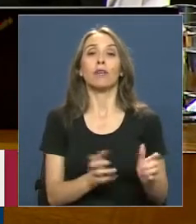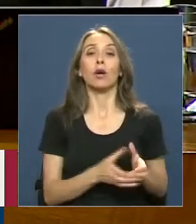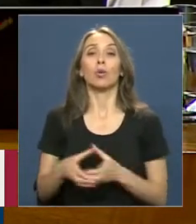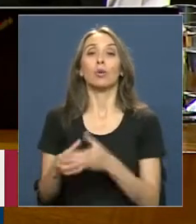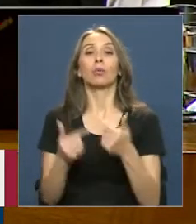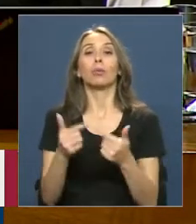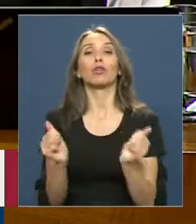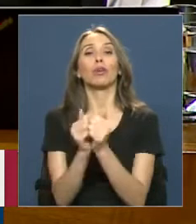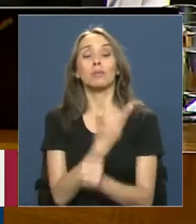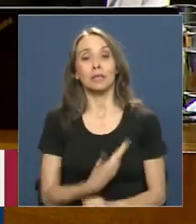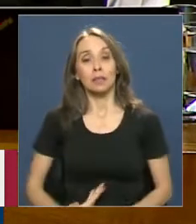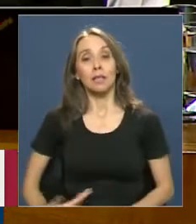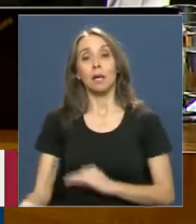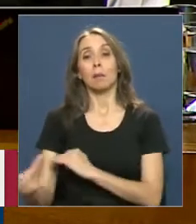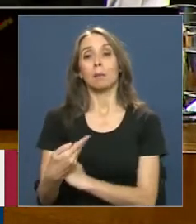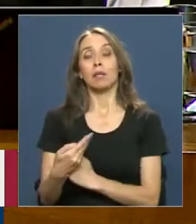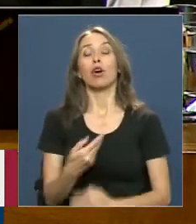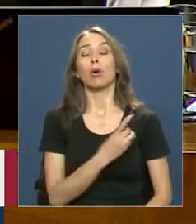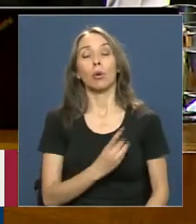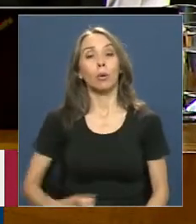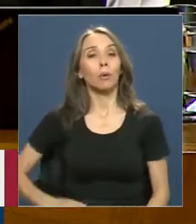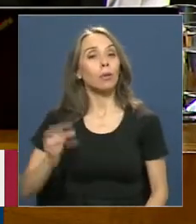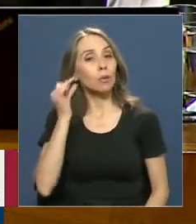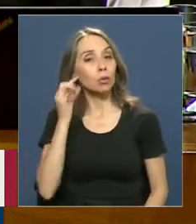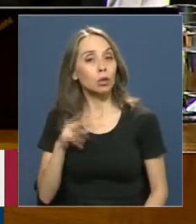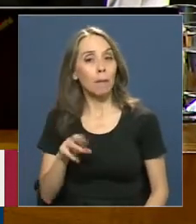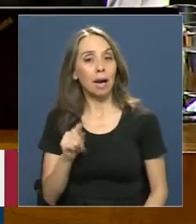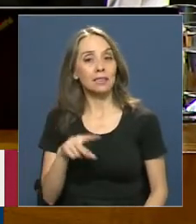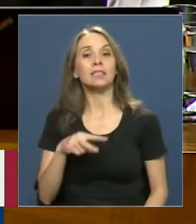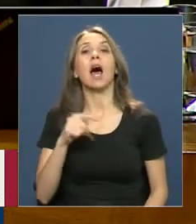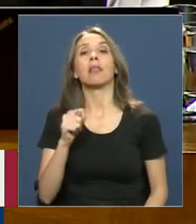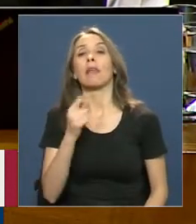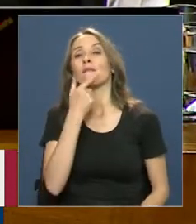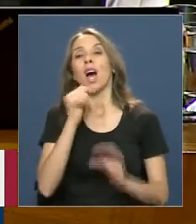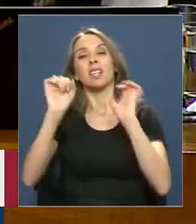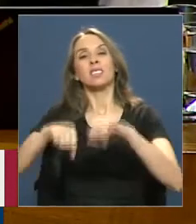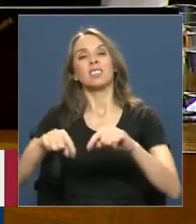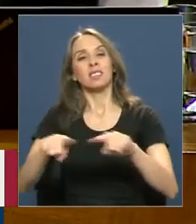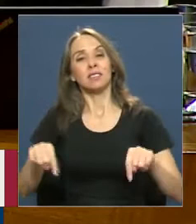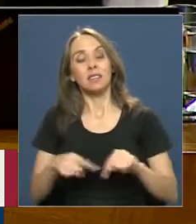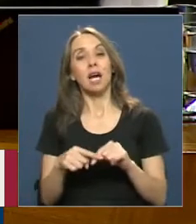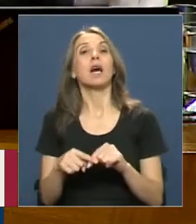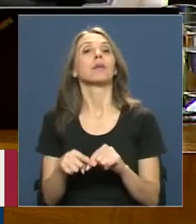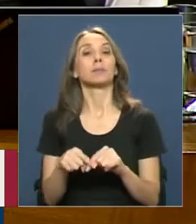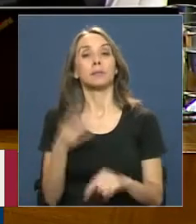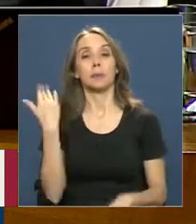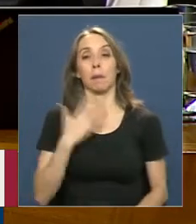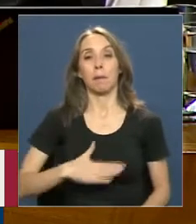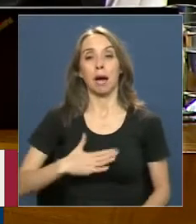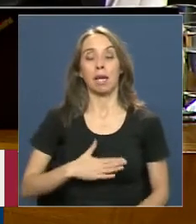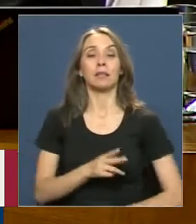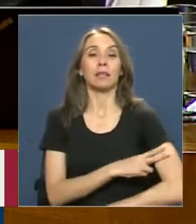diputada Marzán para darle un tratamiento a fácil despacho. De conformidad a los artículos adoptados el martes por los